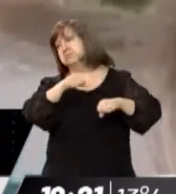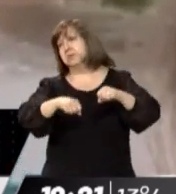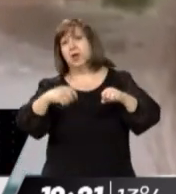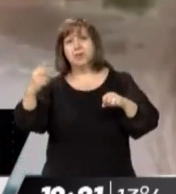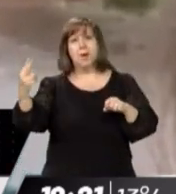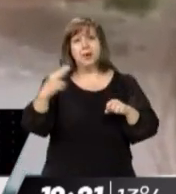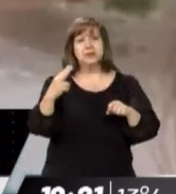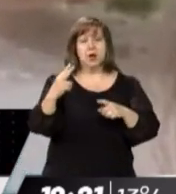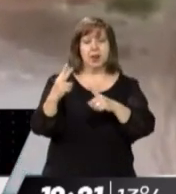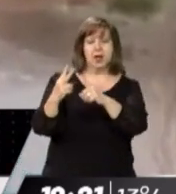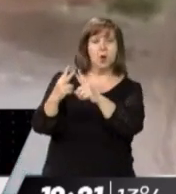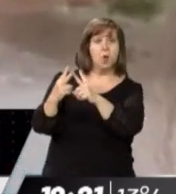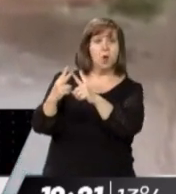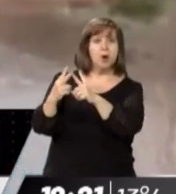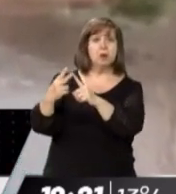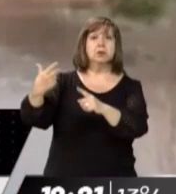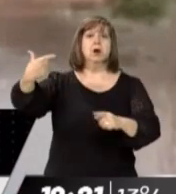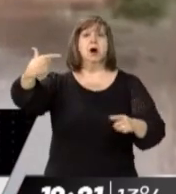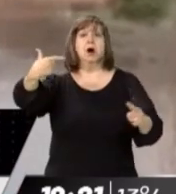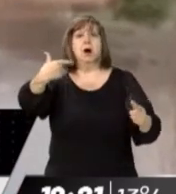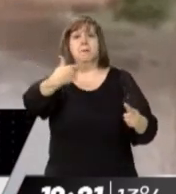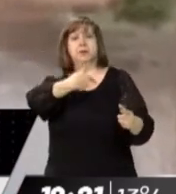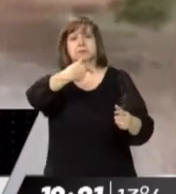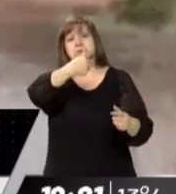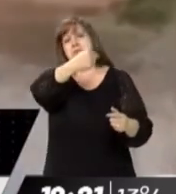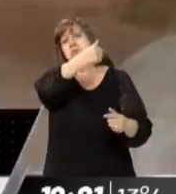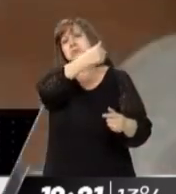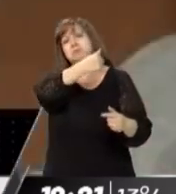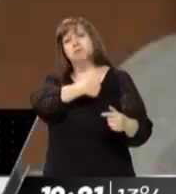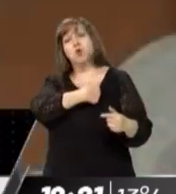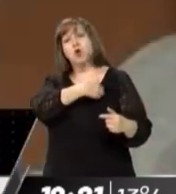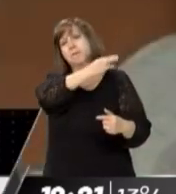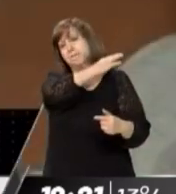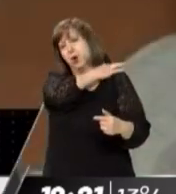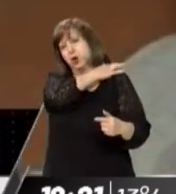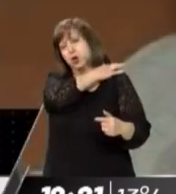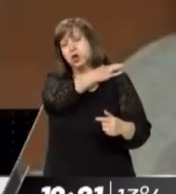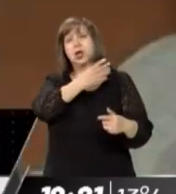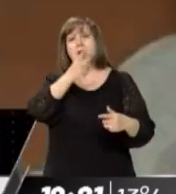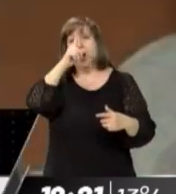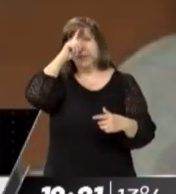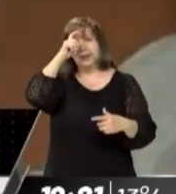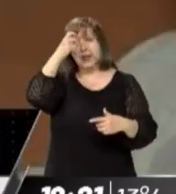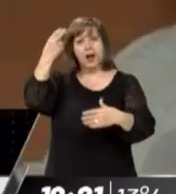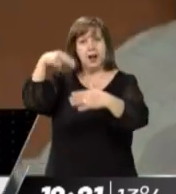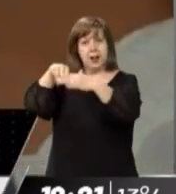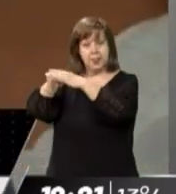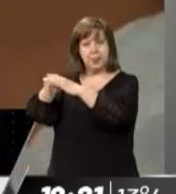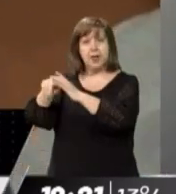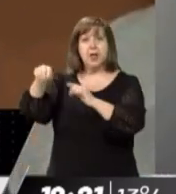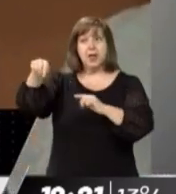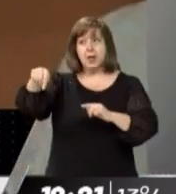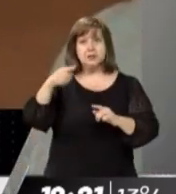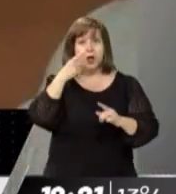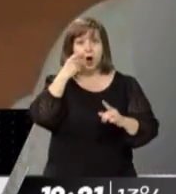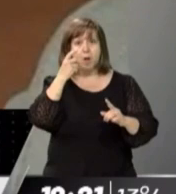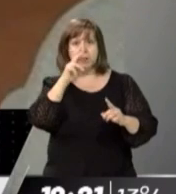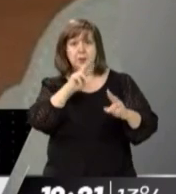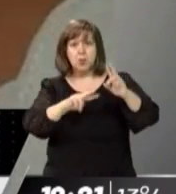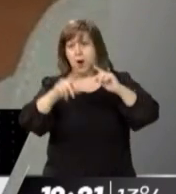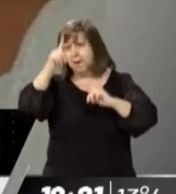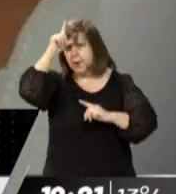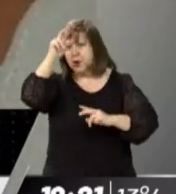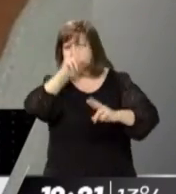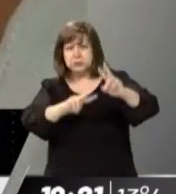personas. Uno de ellos le disparó y le terminó perforando el pulmón. Se está recuperando. Esa persona fue capturada en las últimas horas.